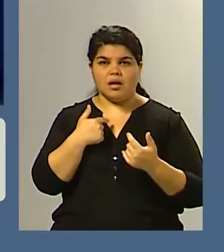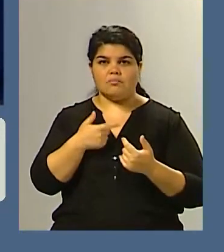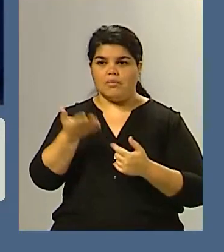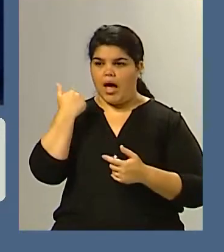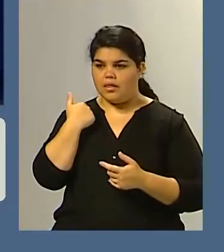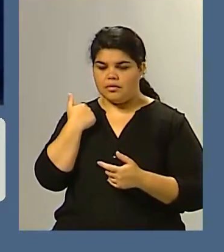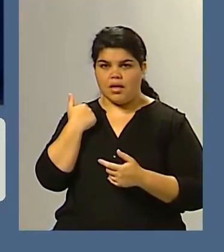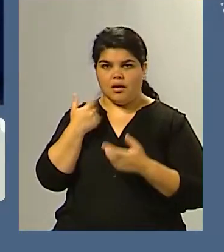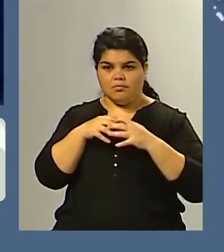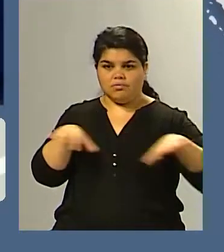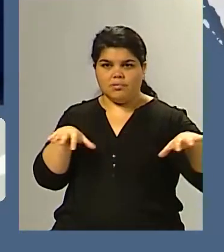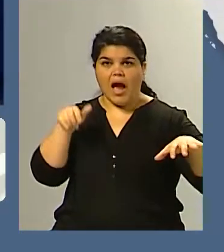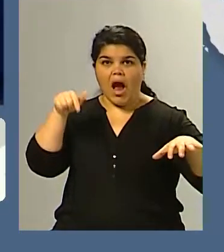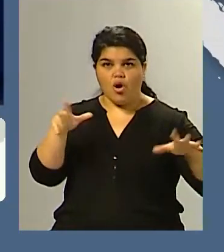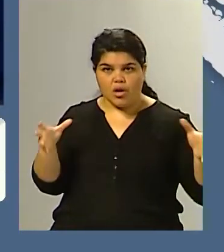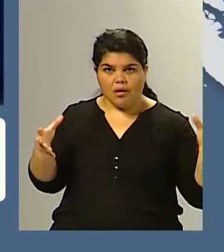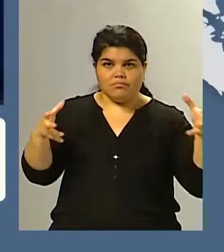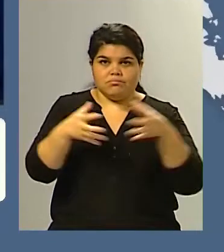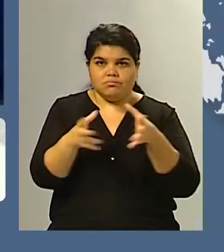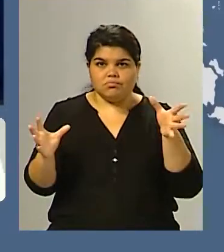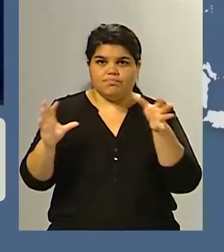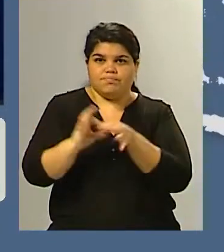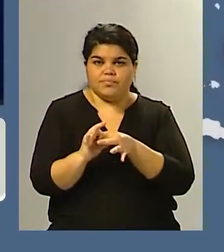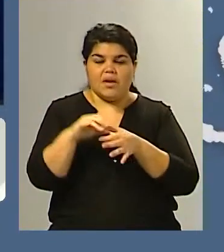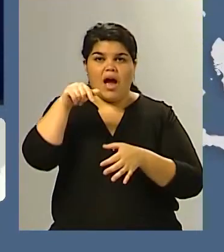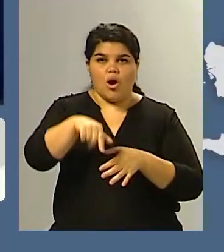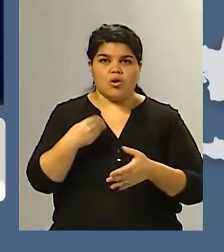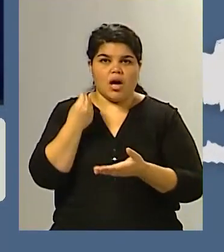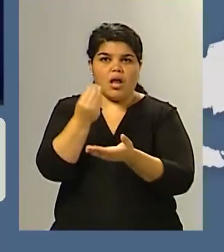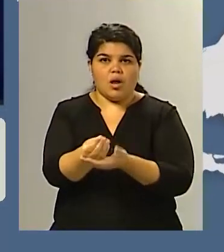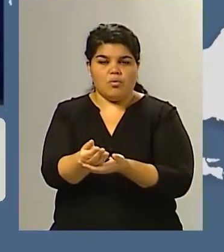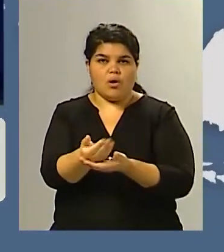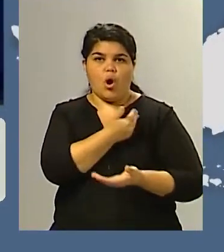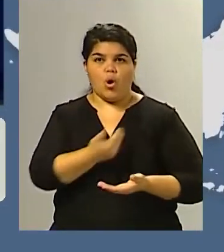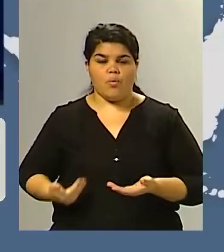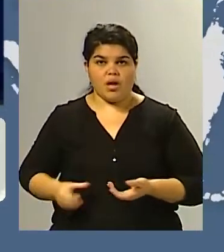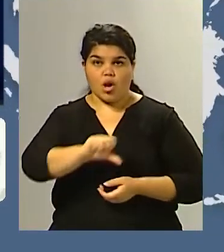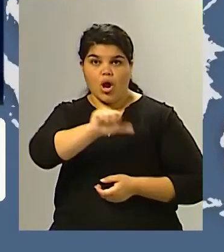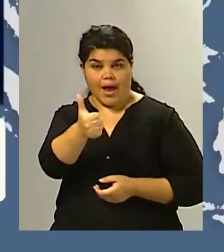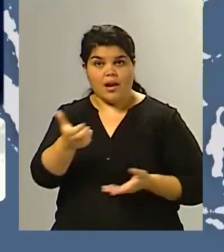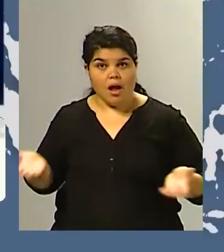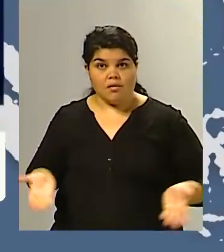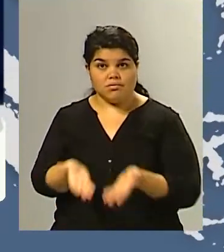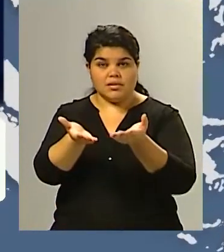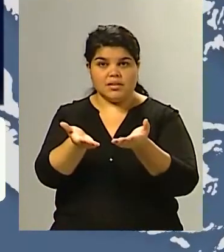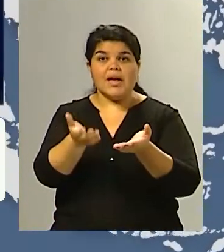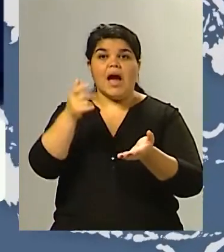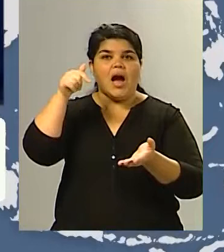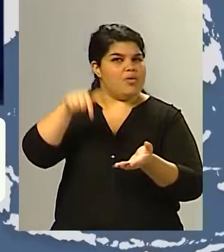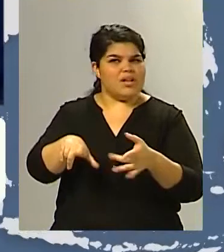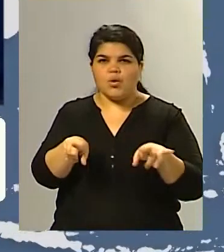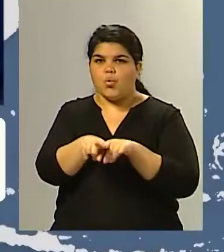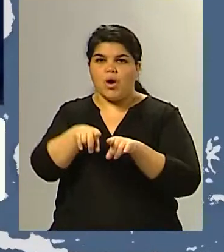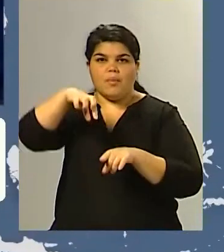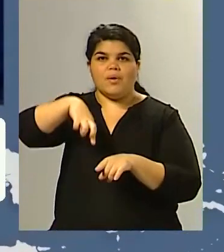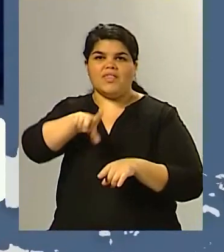a la cual él apeló para poder llegar al poder en esta elección, y en ese momento fue la victoria exclusivamente del PT. También había